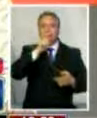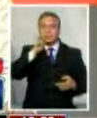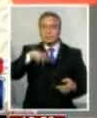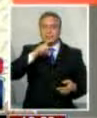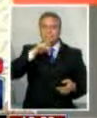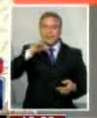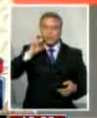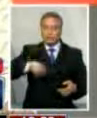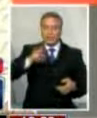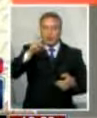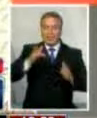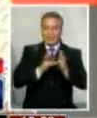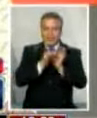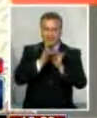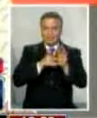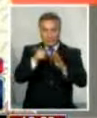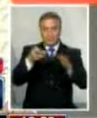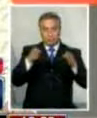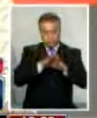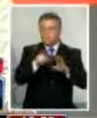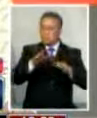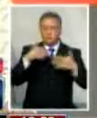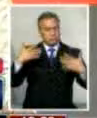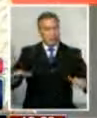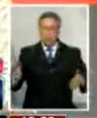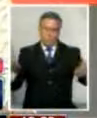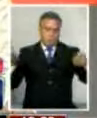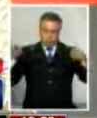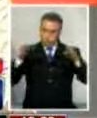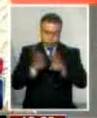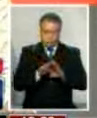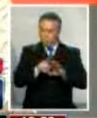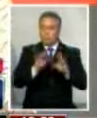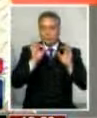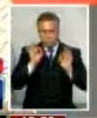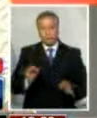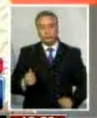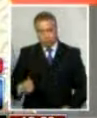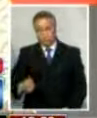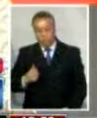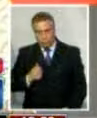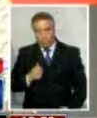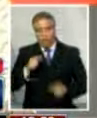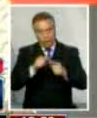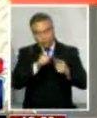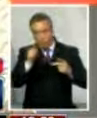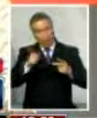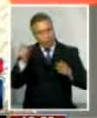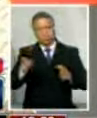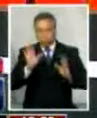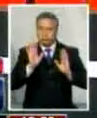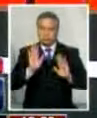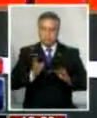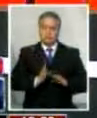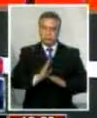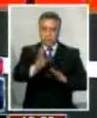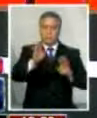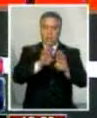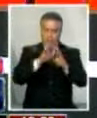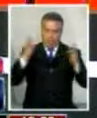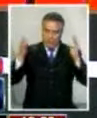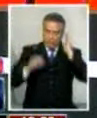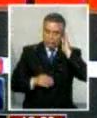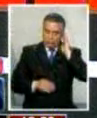expresión están cerrados porque efectivamente se cumplieron, y los otros siguen siendo abiertos. Ahora hay un tema